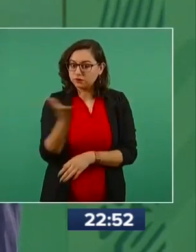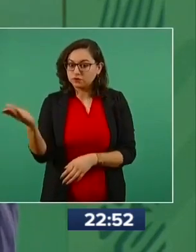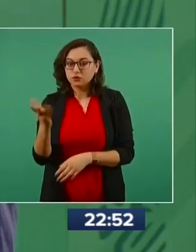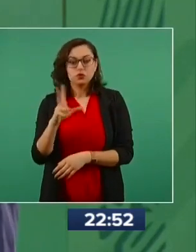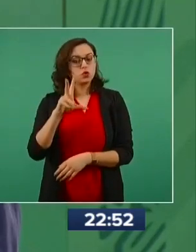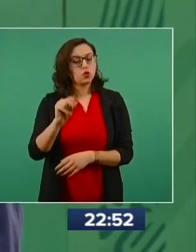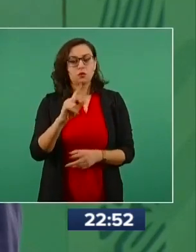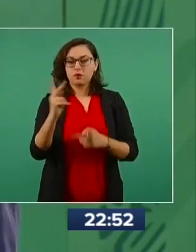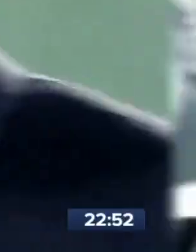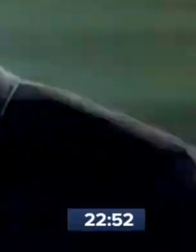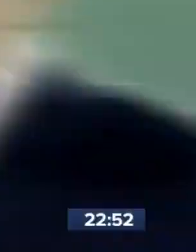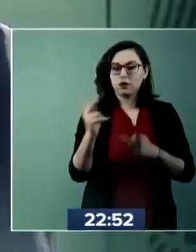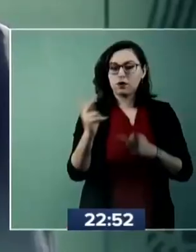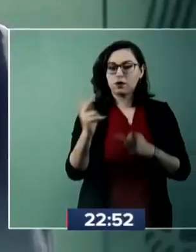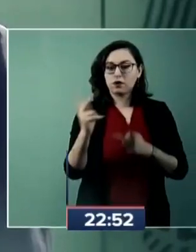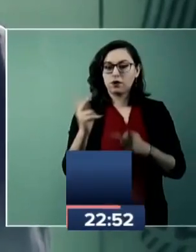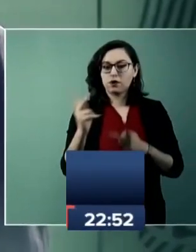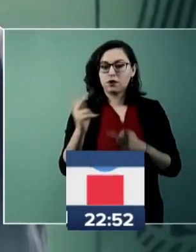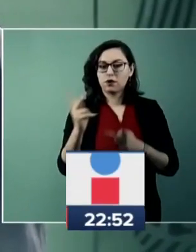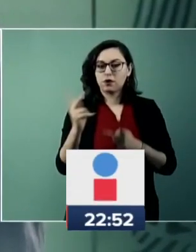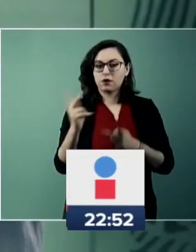sobre este tema